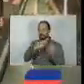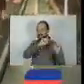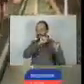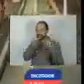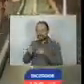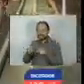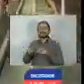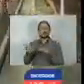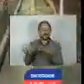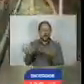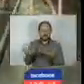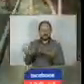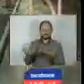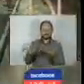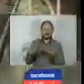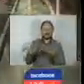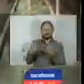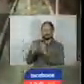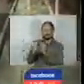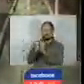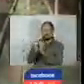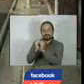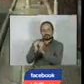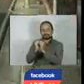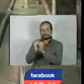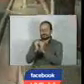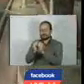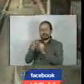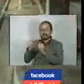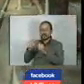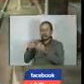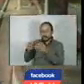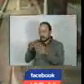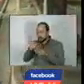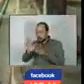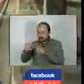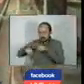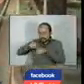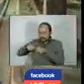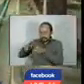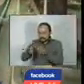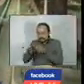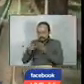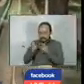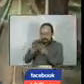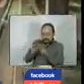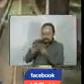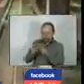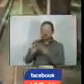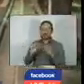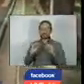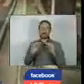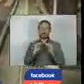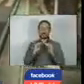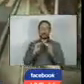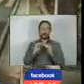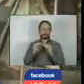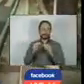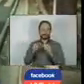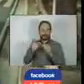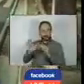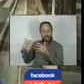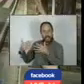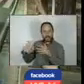presentes para poder acompañar este recorrido y por supuesto para poder asegurarse que esta